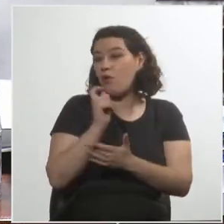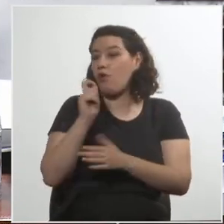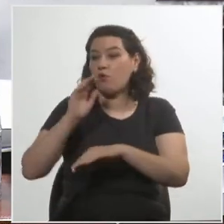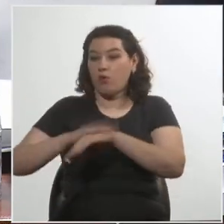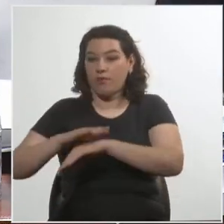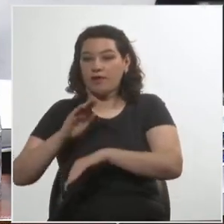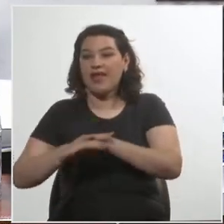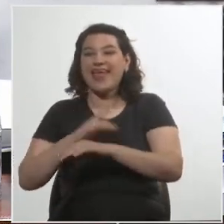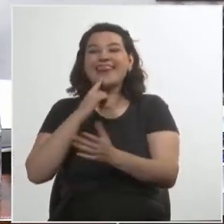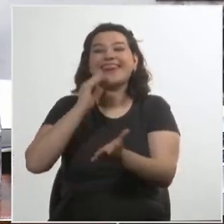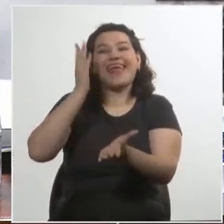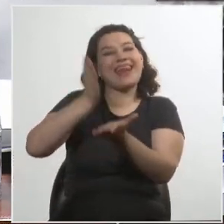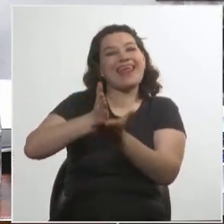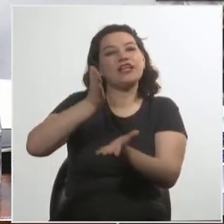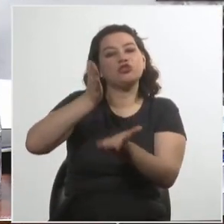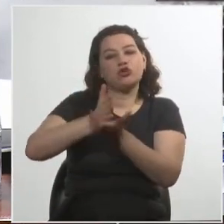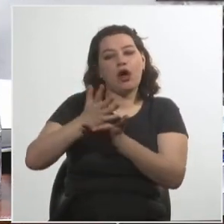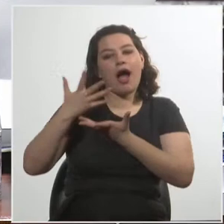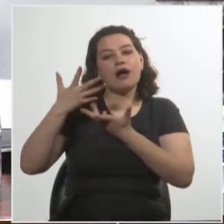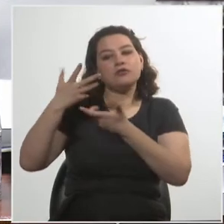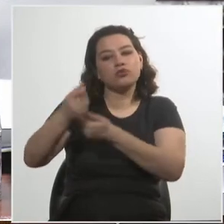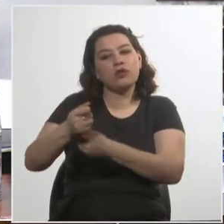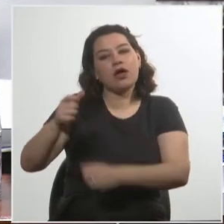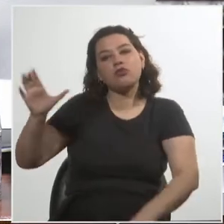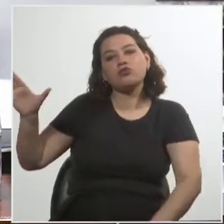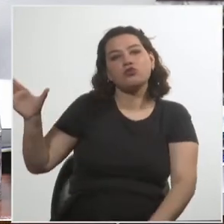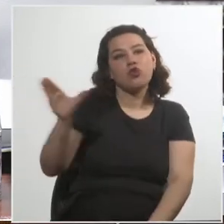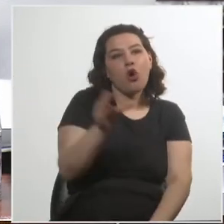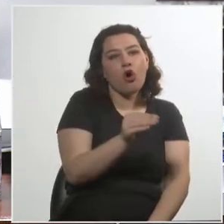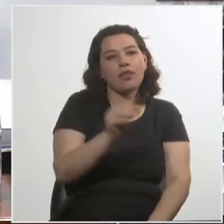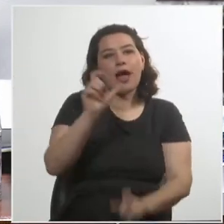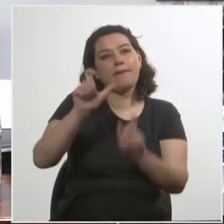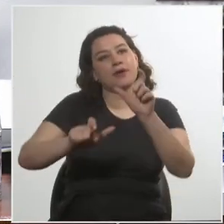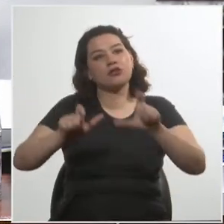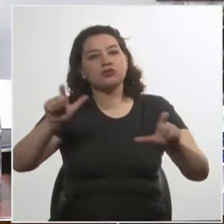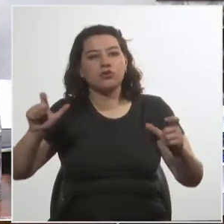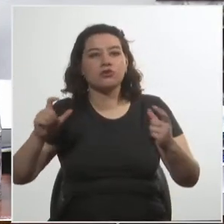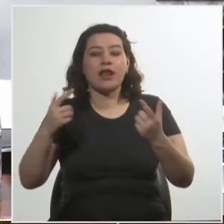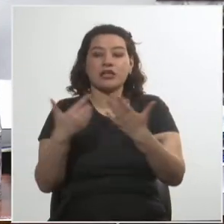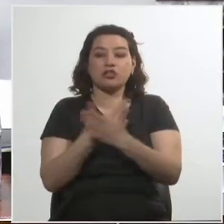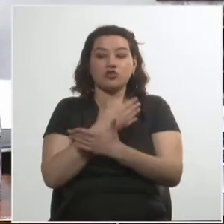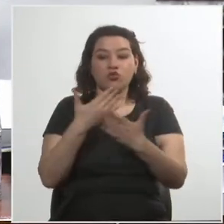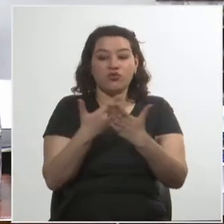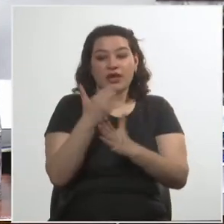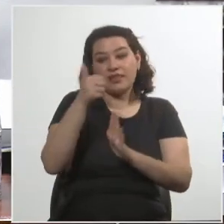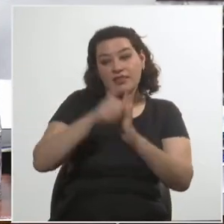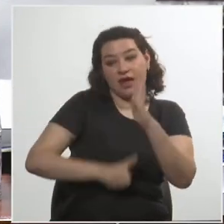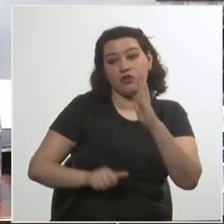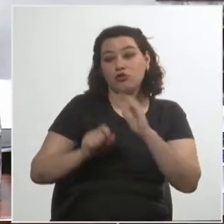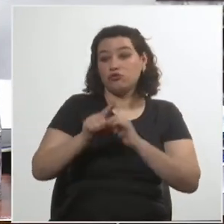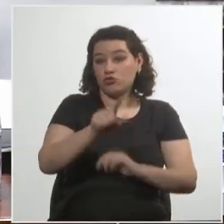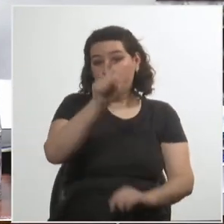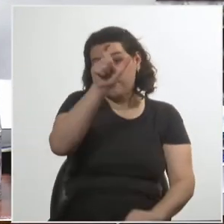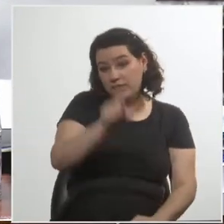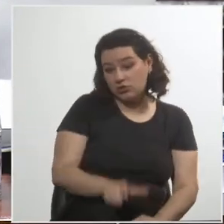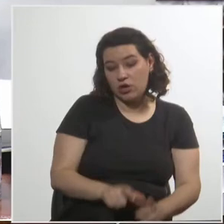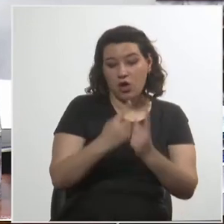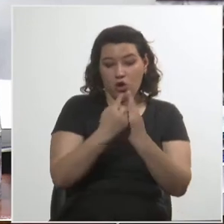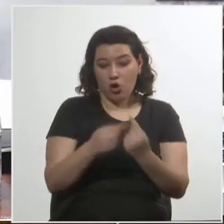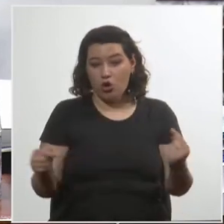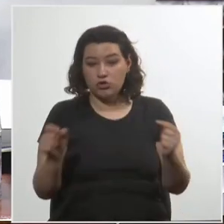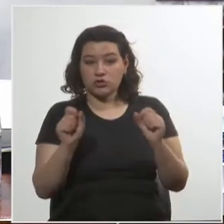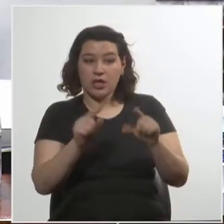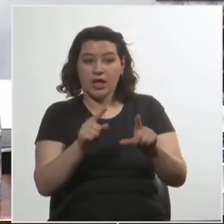el derecho a la reparación de todas aquellas personas que hayan sufrido daños en su persona y bienes